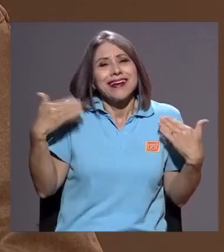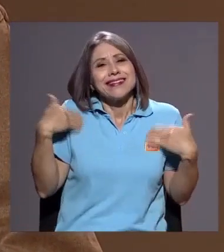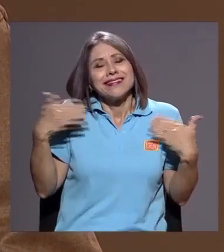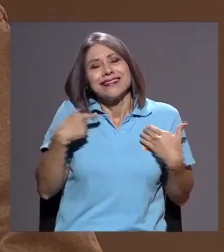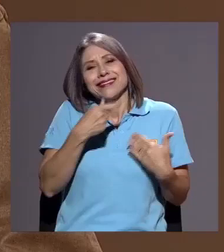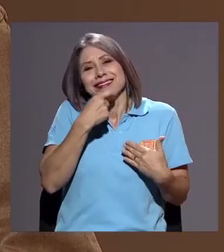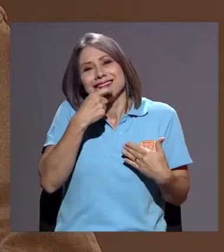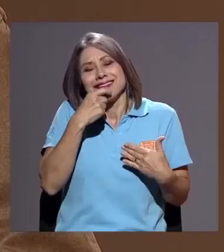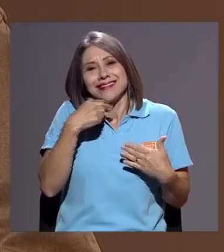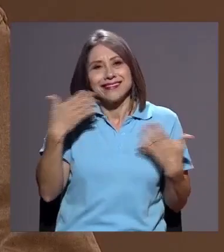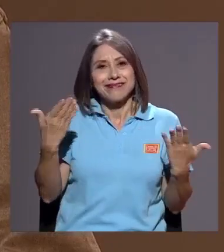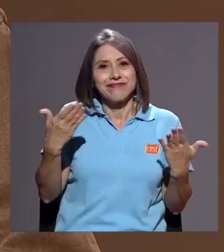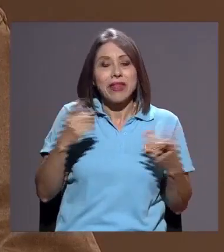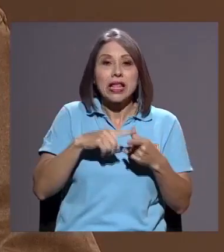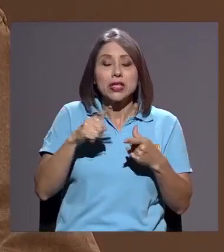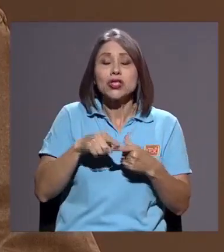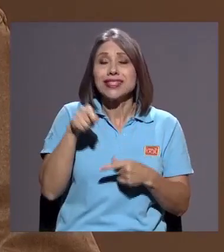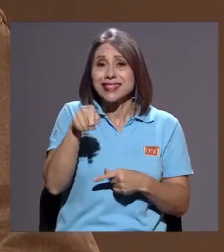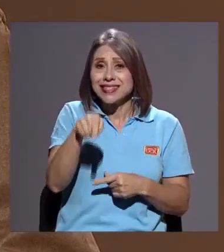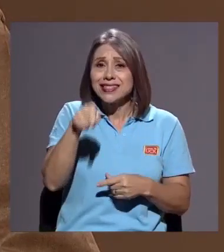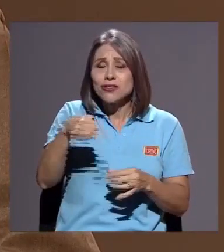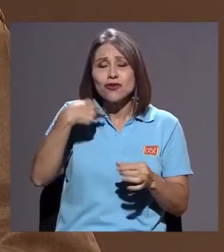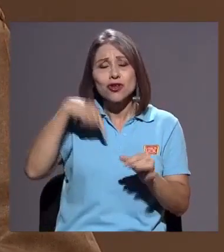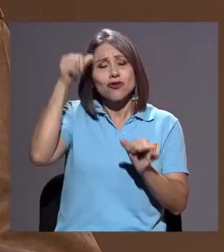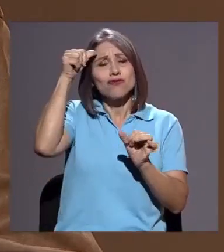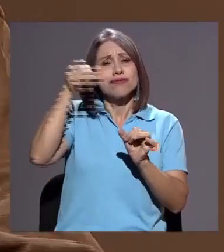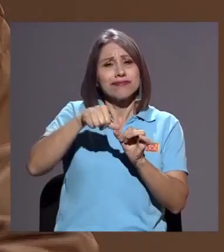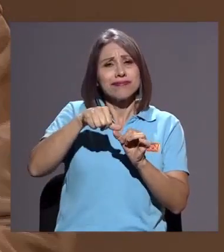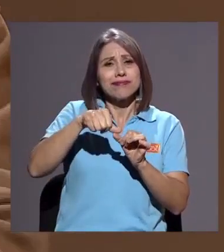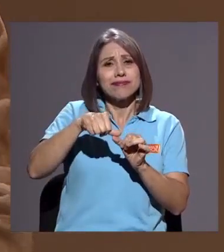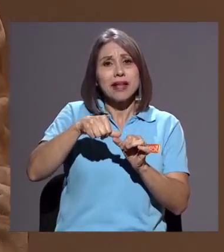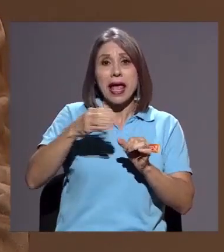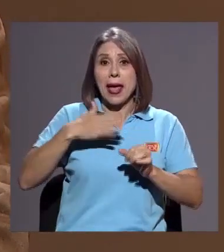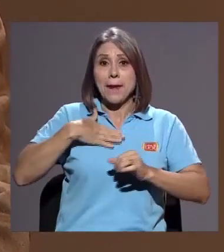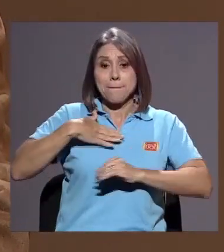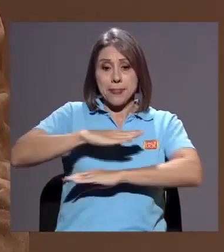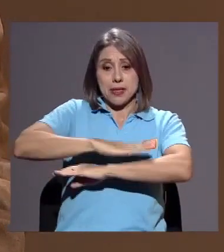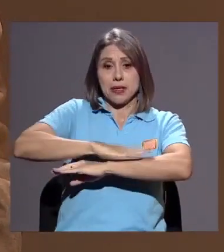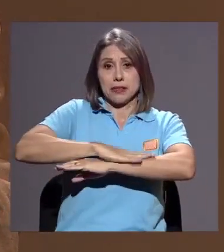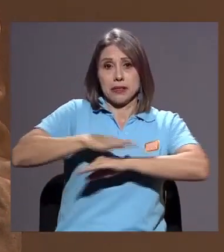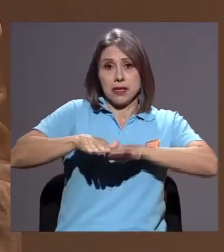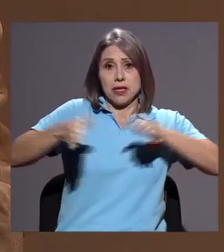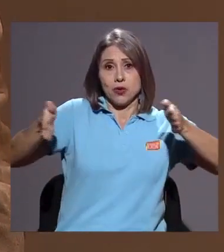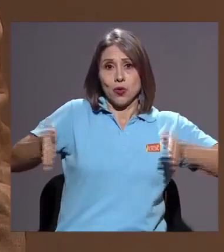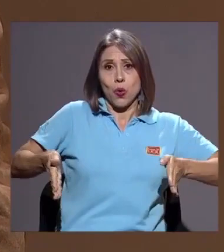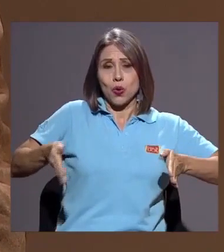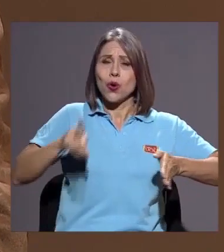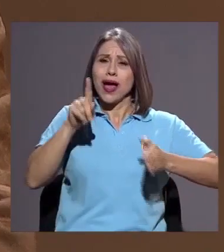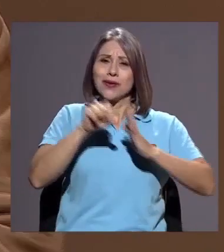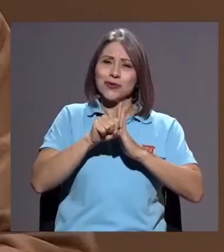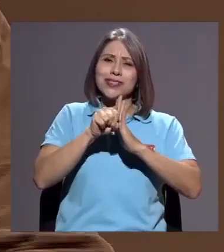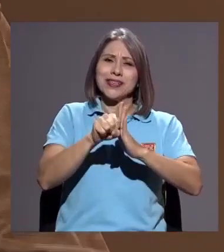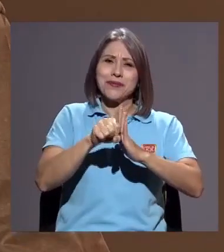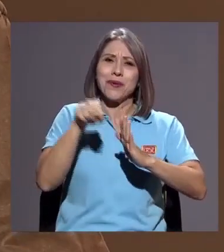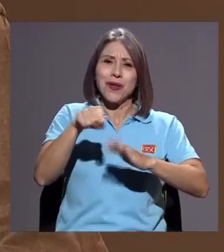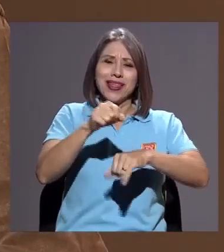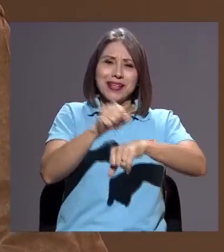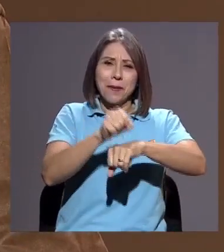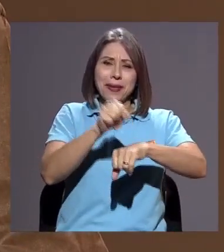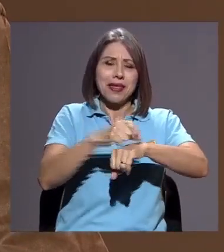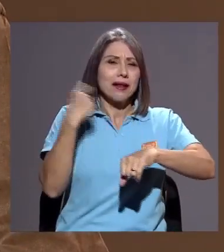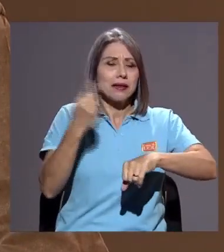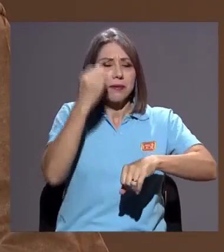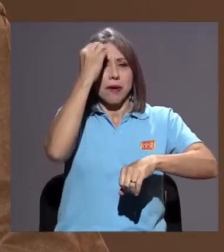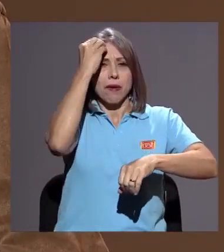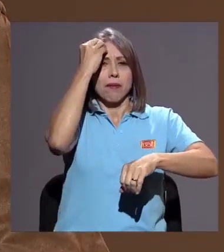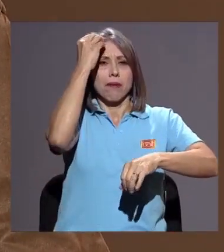labio. De manera que ese es el recuerdo y tengo en mi escritorio un pequeño símbolo de esa piedra que me lo recuerda todo